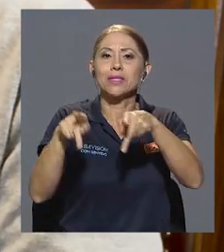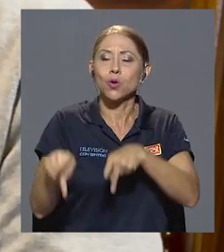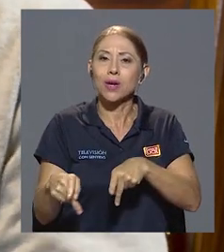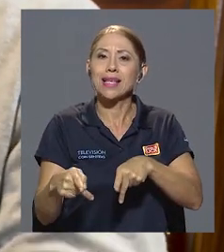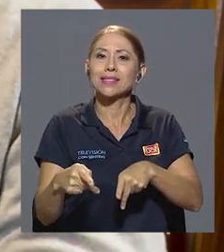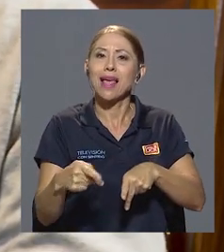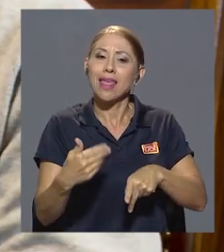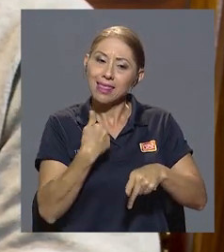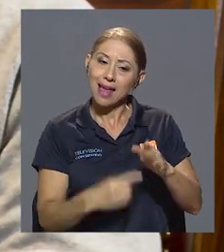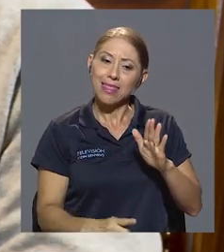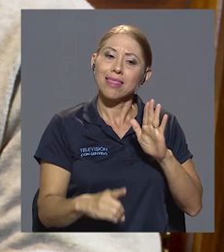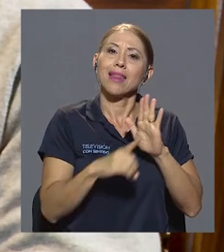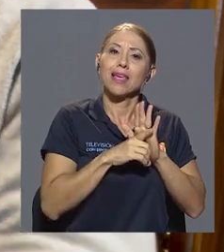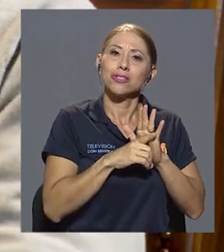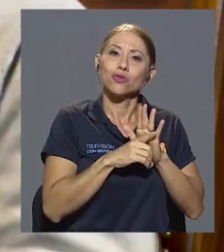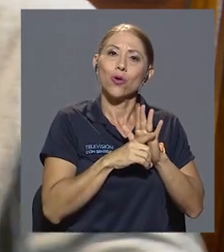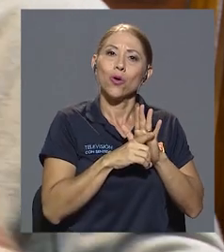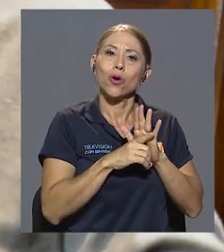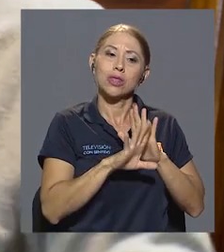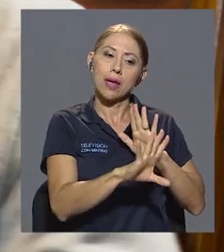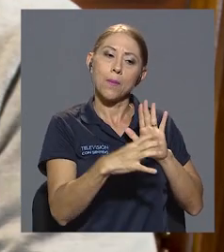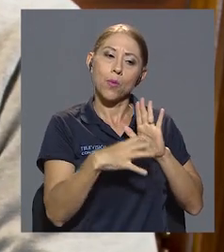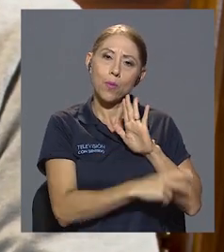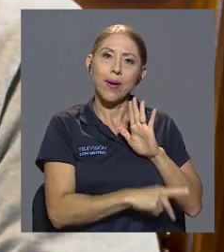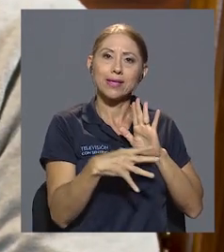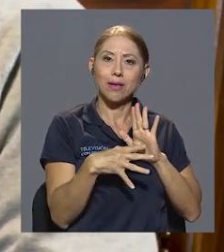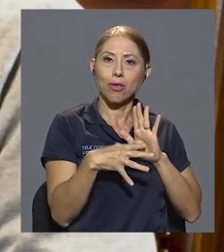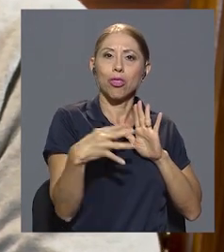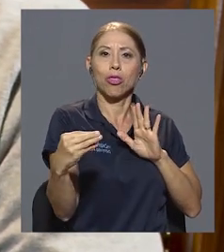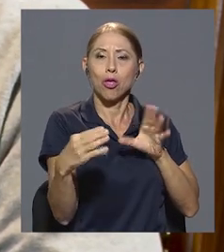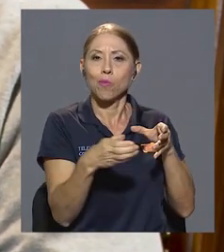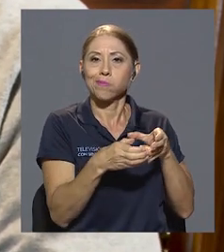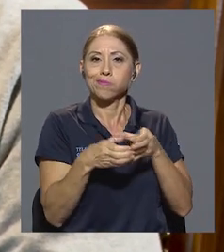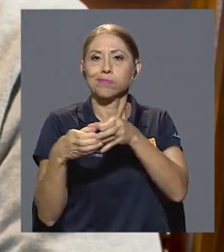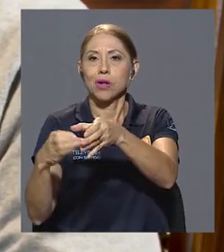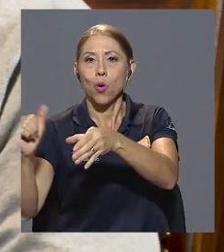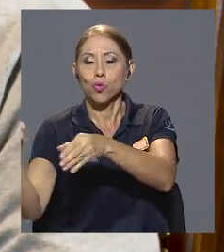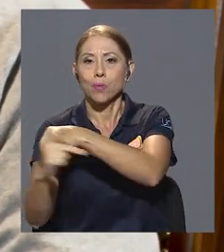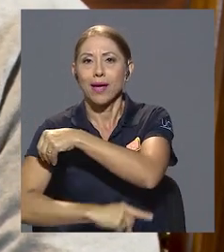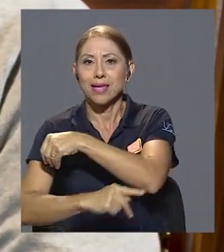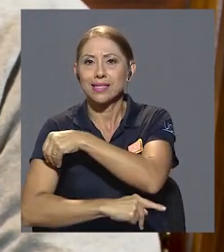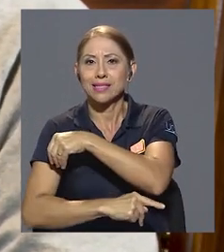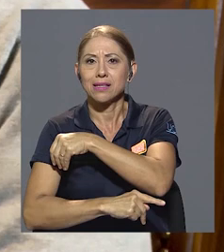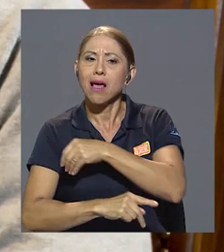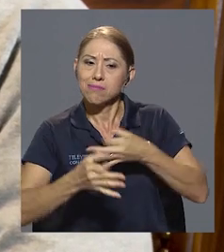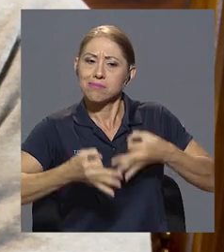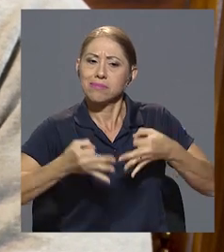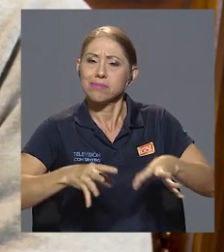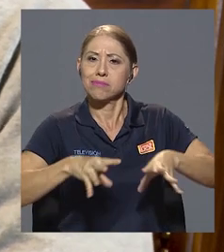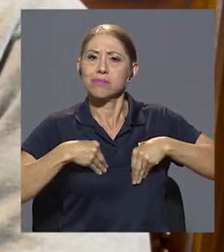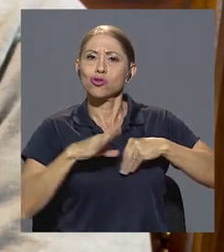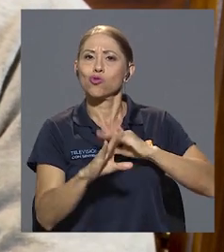las personas a dejar un lugar un país y trasladarse al otro eso me parece a mí que que están